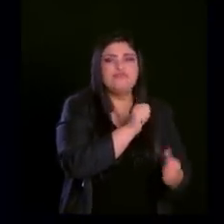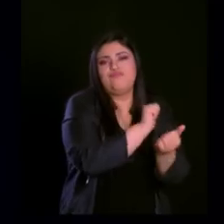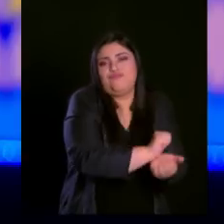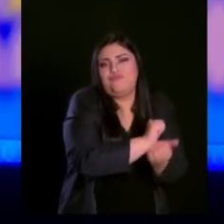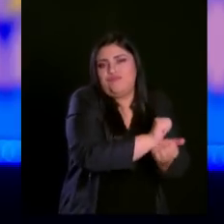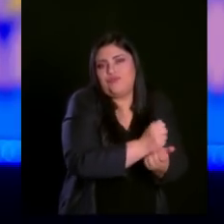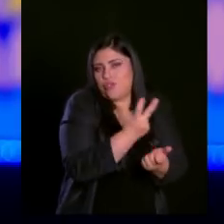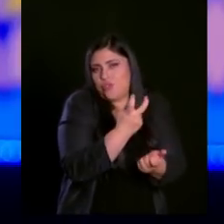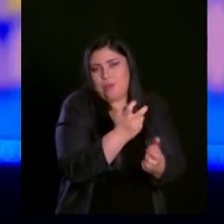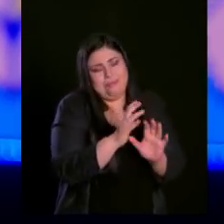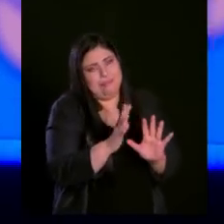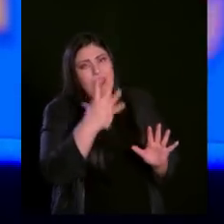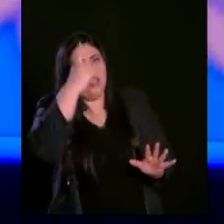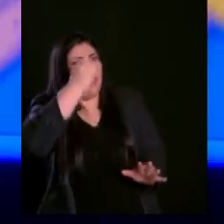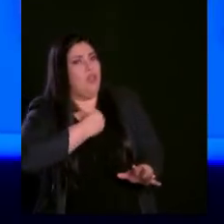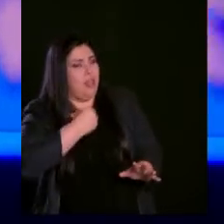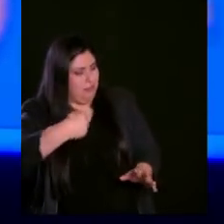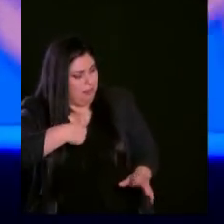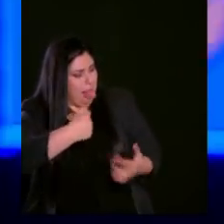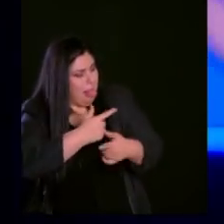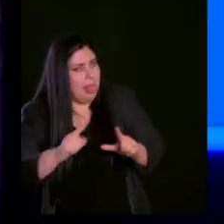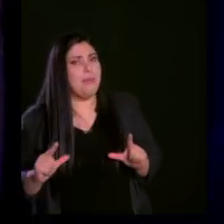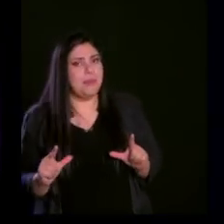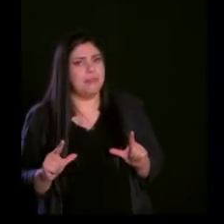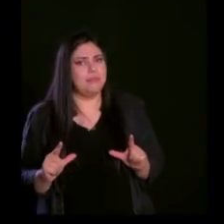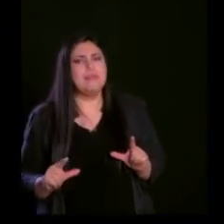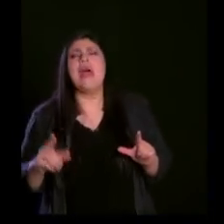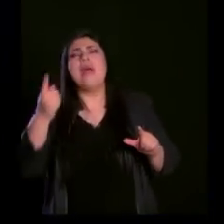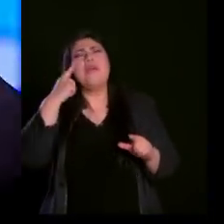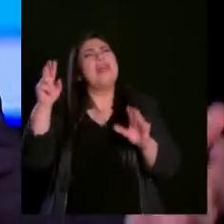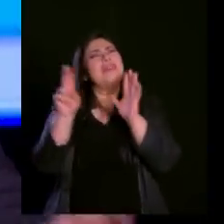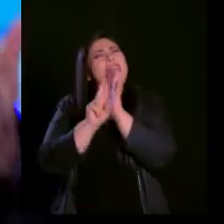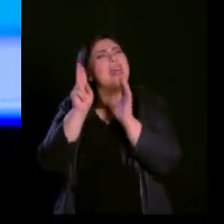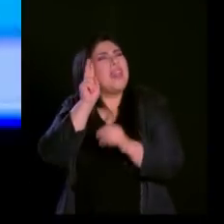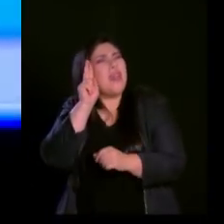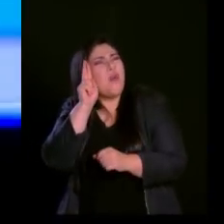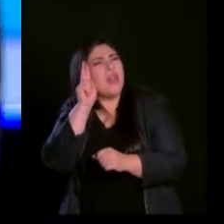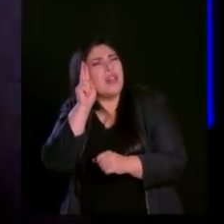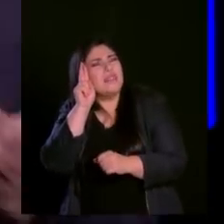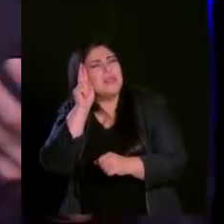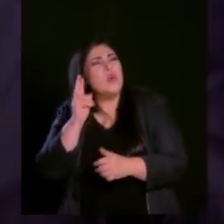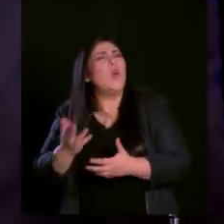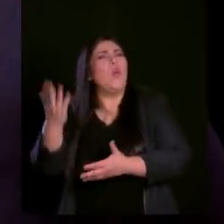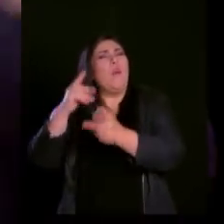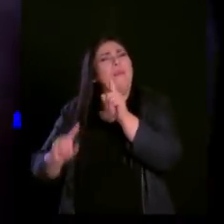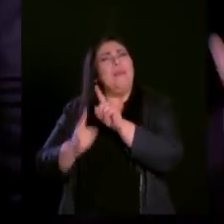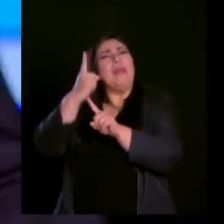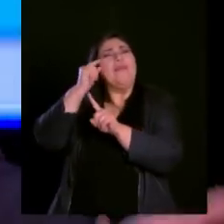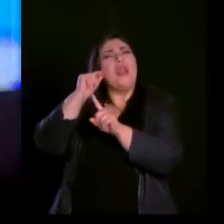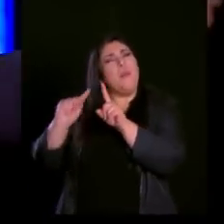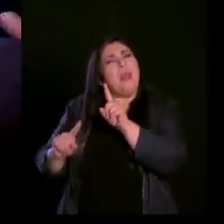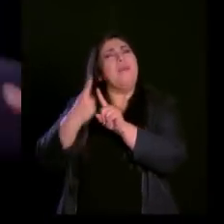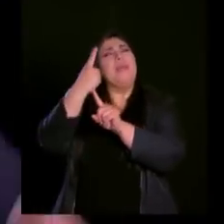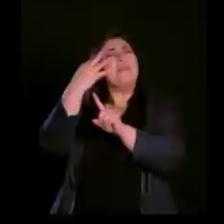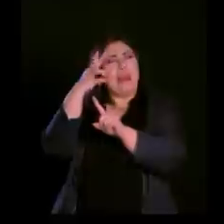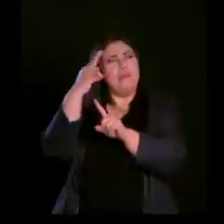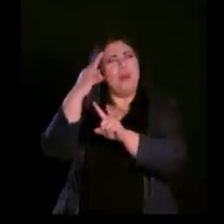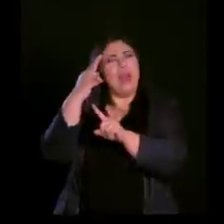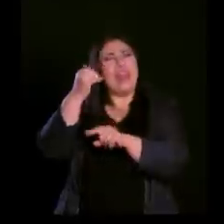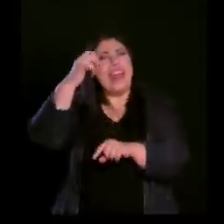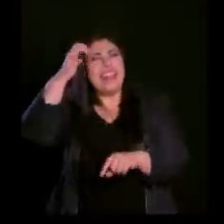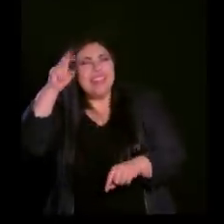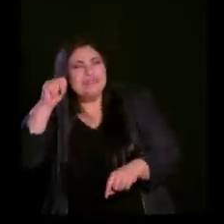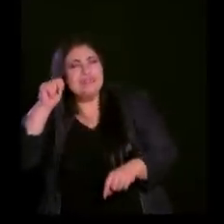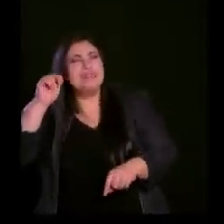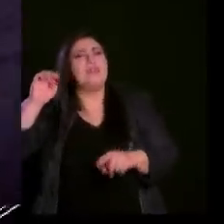el error cuando cometen el pecado Todo cambió ya no pudieron seguir en el en el huerto que Dios había hecho para